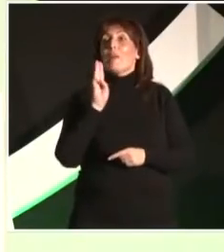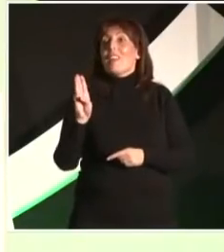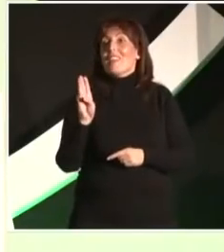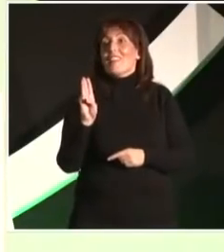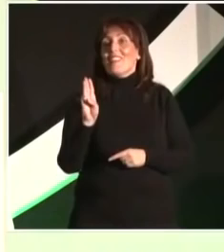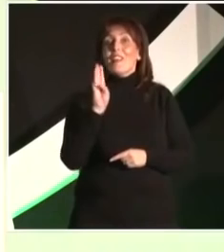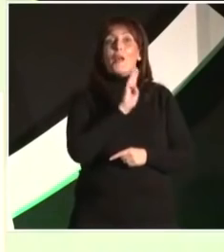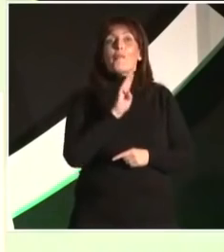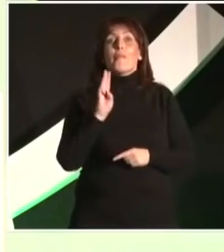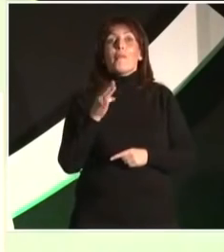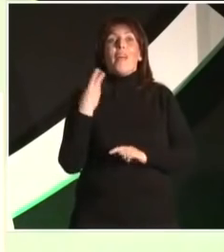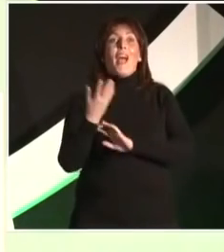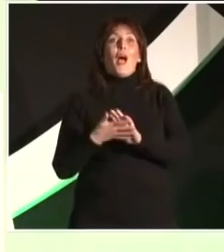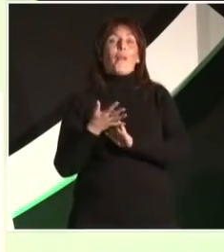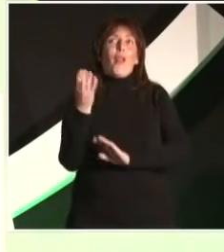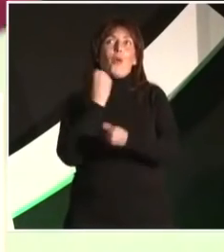Hablando de economía.